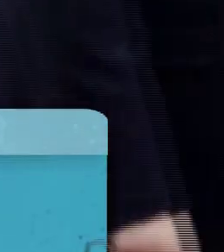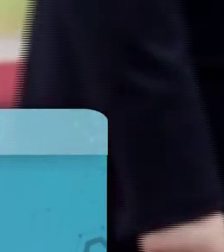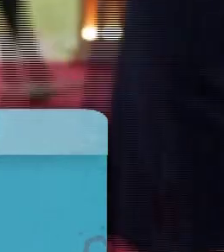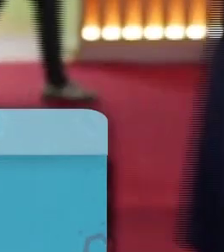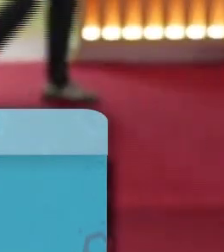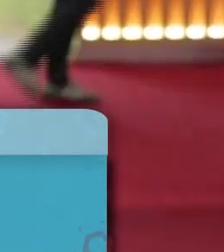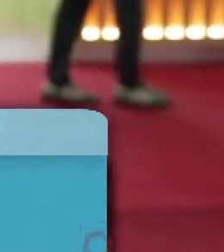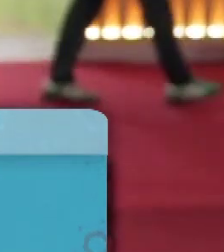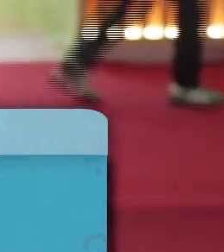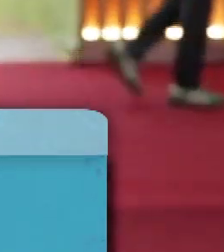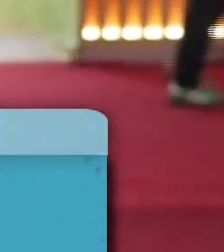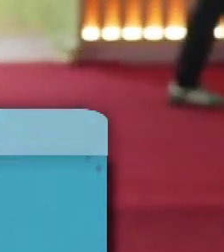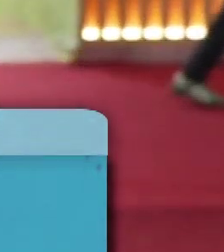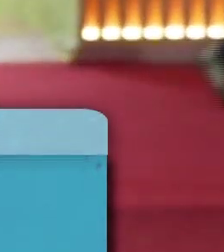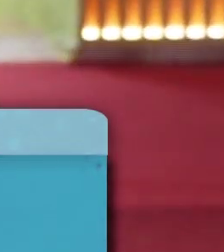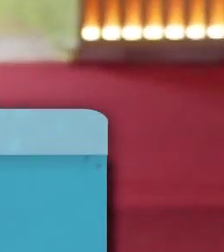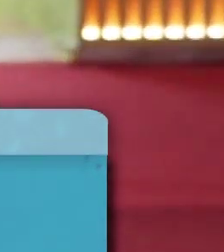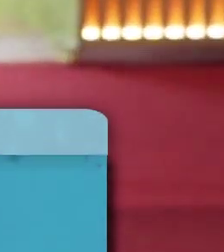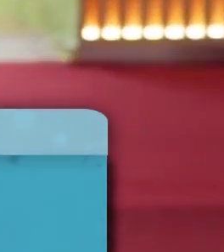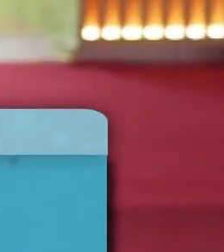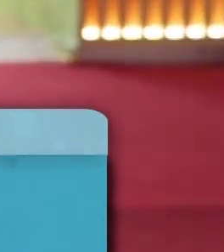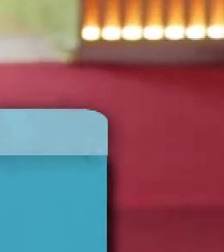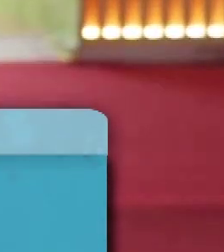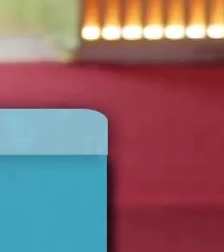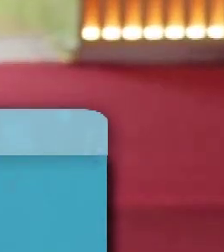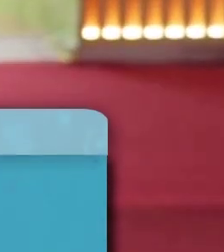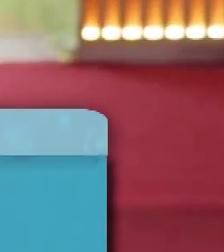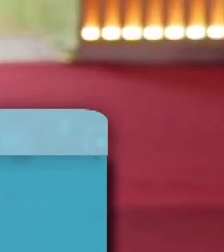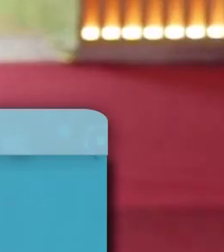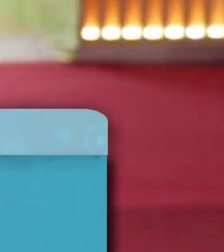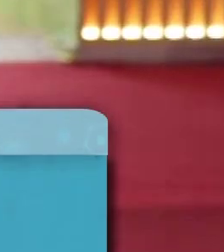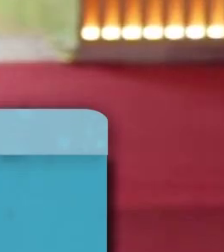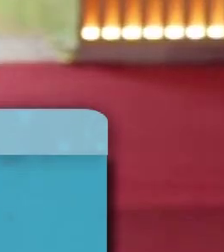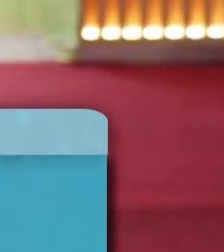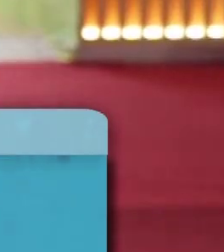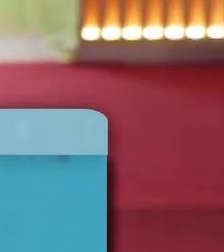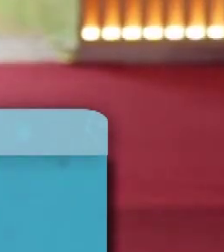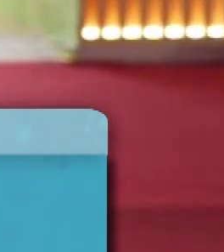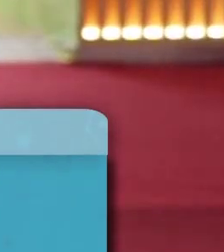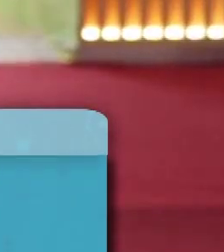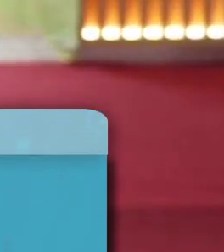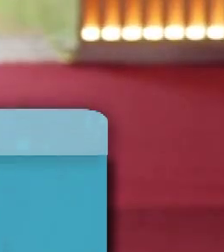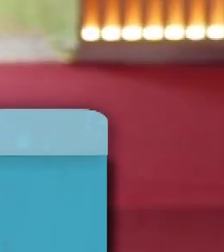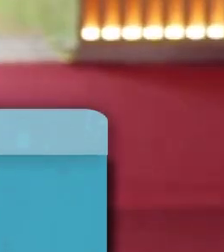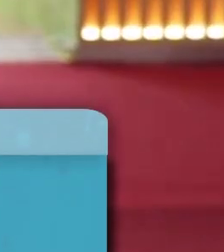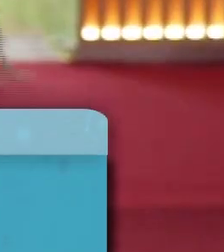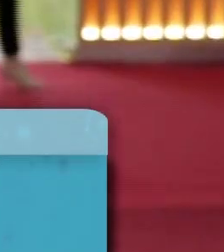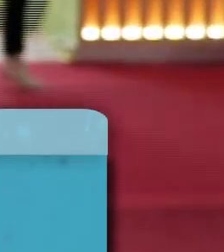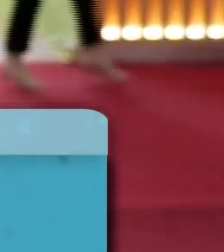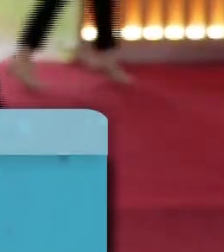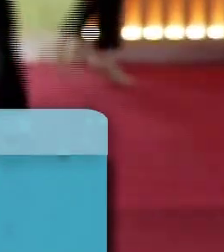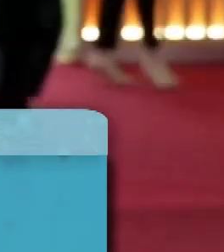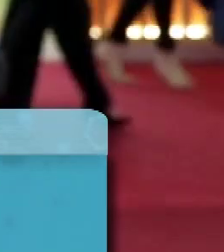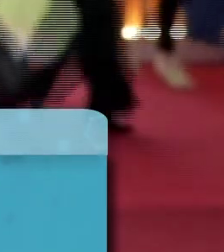campañas de promoción en todas las redes chinas, hacemos eventos de degustación, también colaboramos con restaurantes, con plataformas